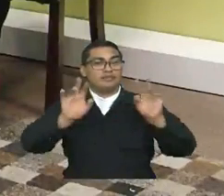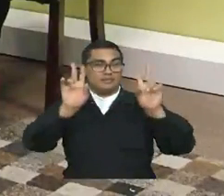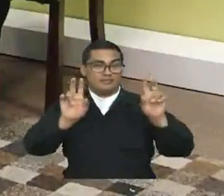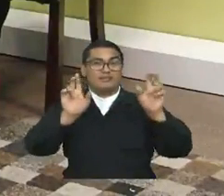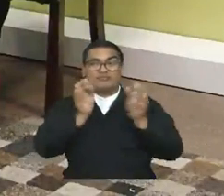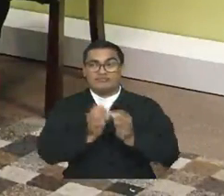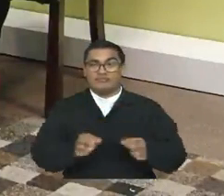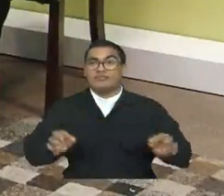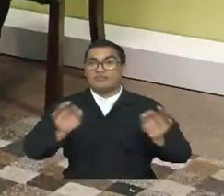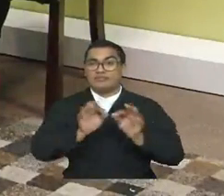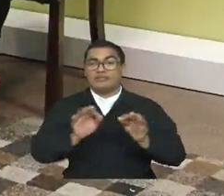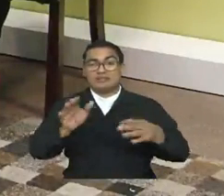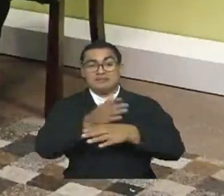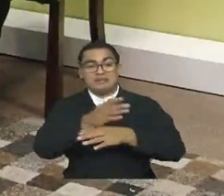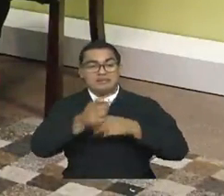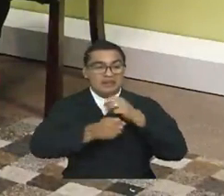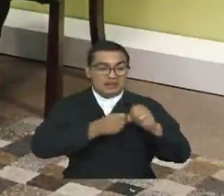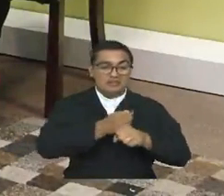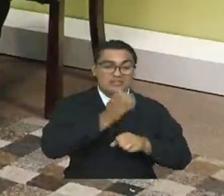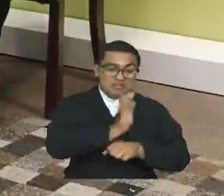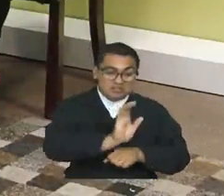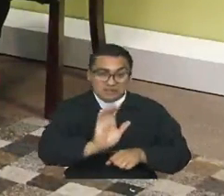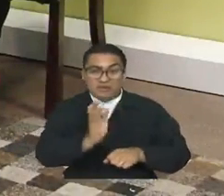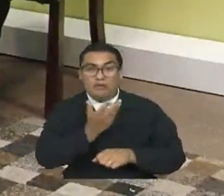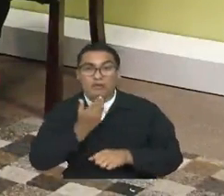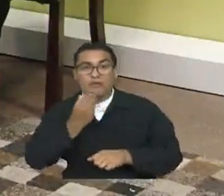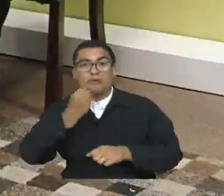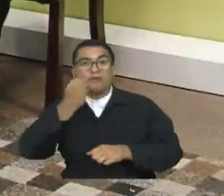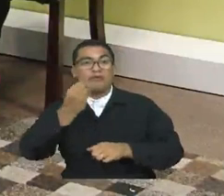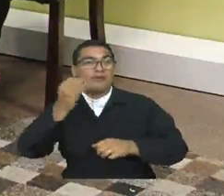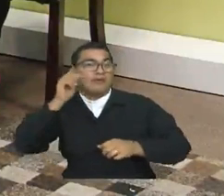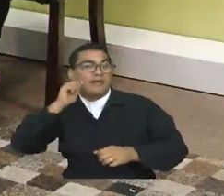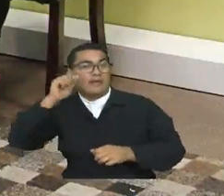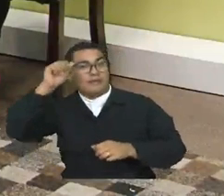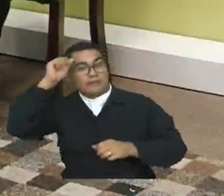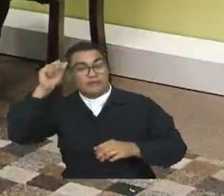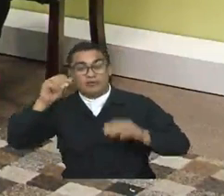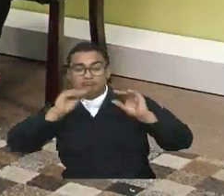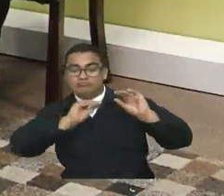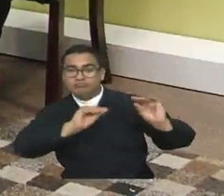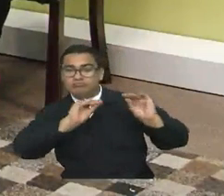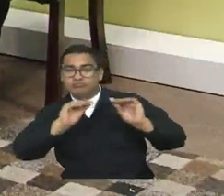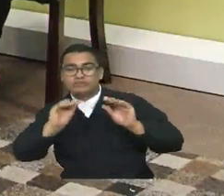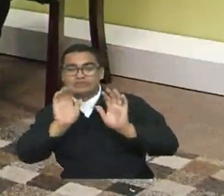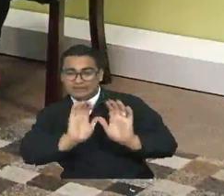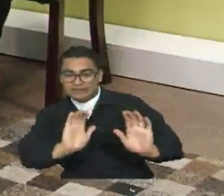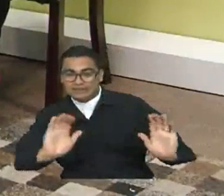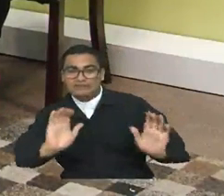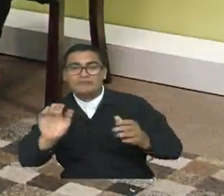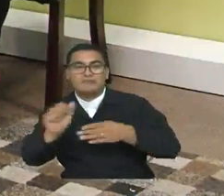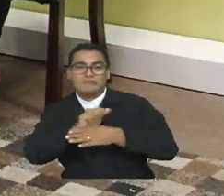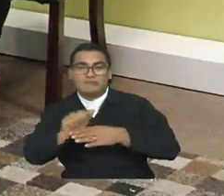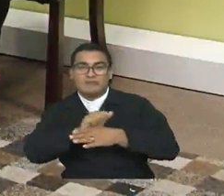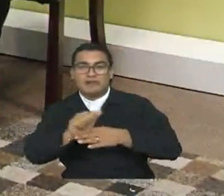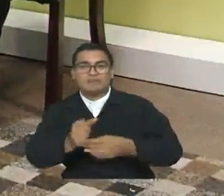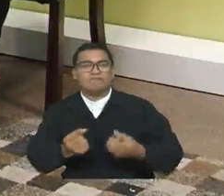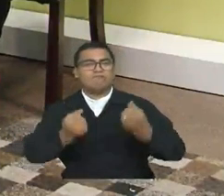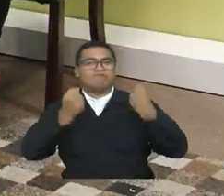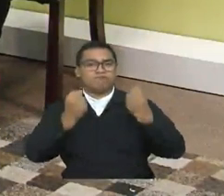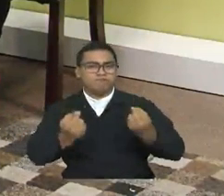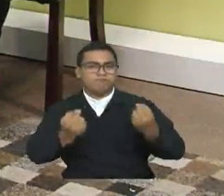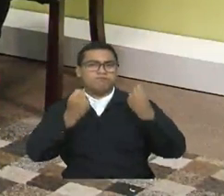las edades. Como usted dice, a los niños hay que inculcarle el hábito de hacer ejercicio para que en el transcurso de su